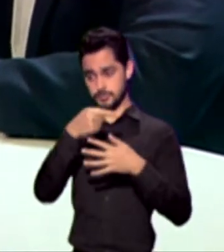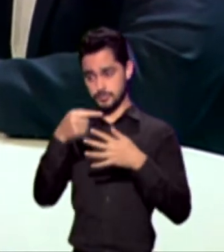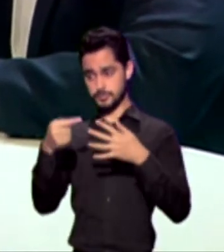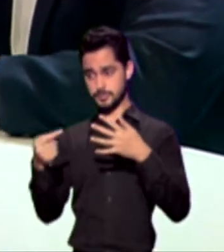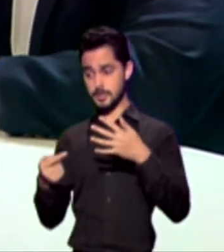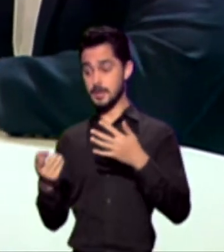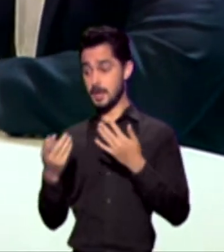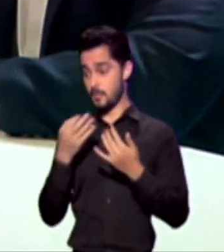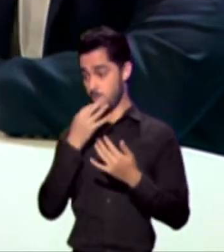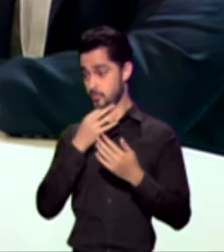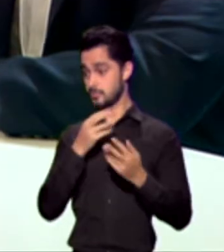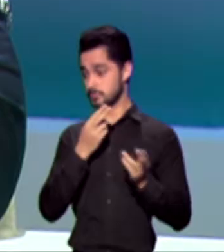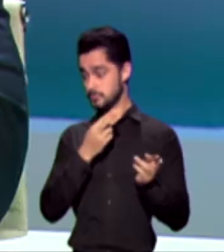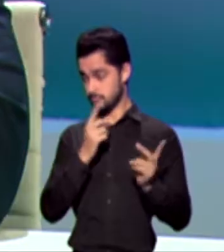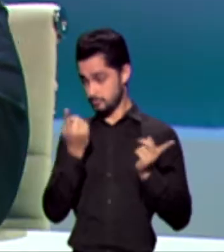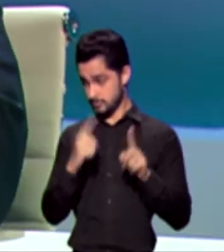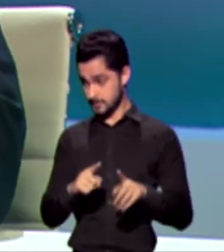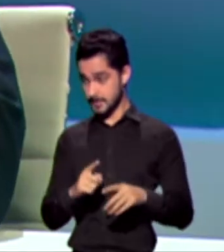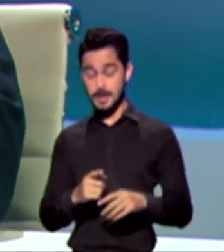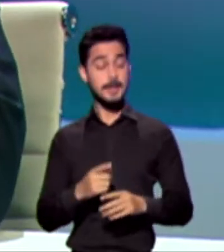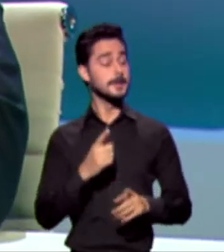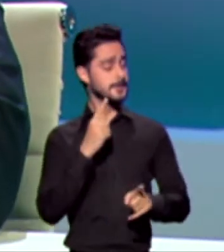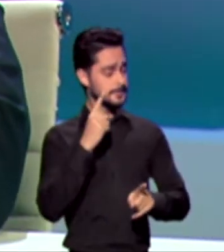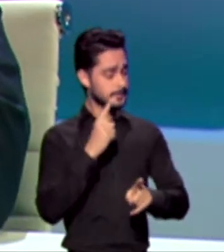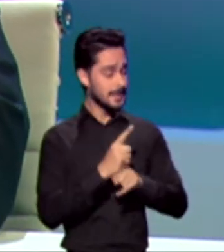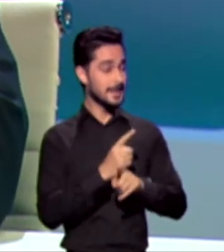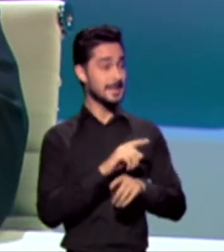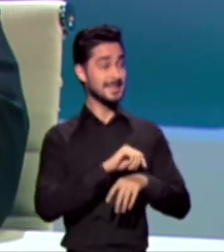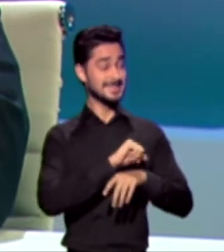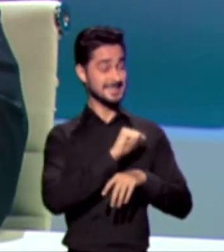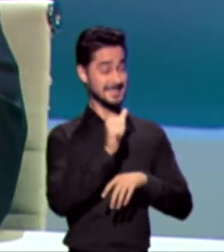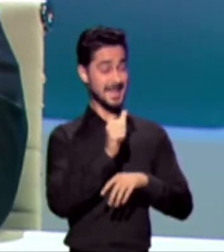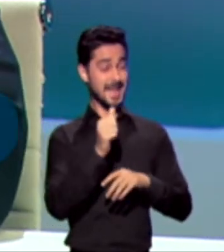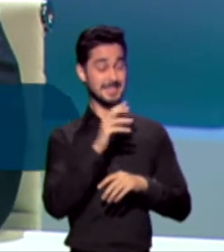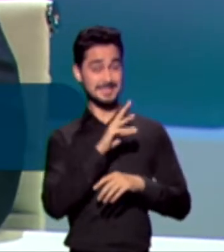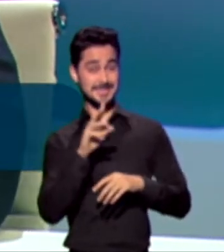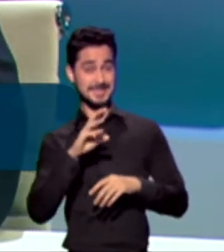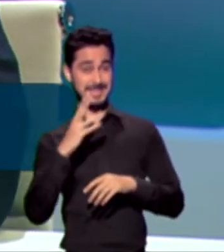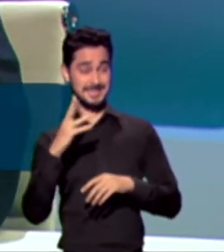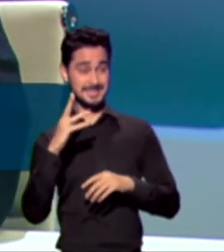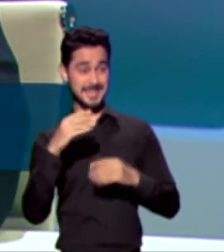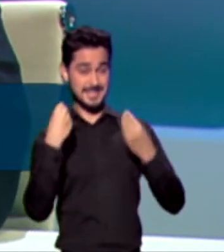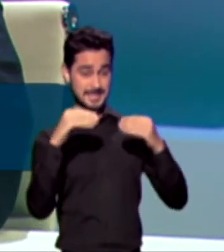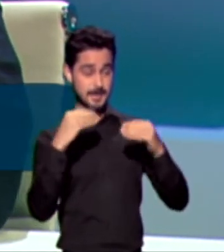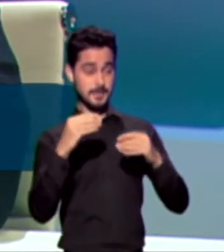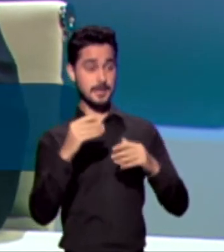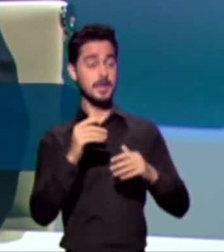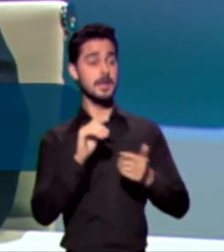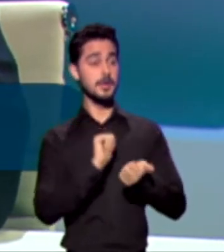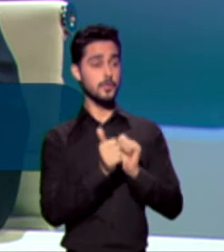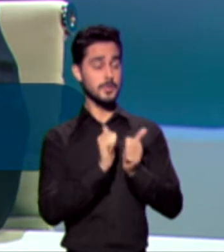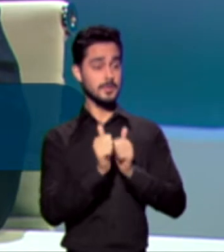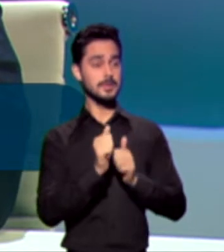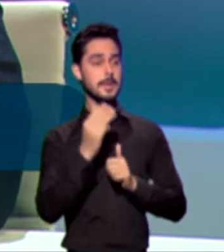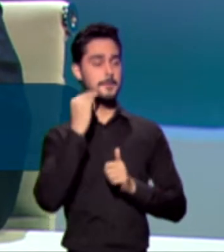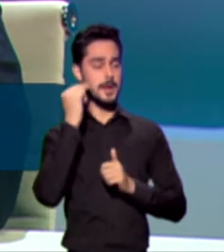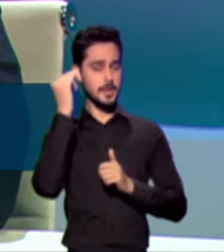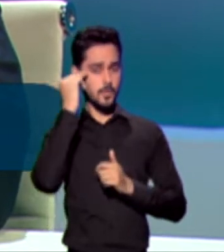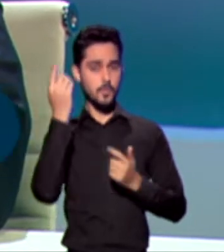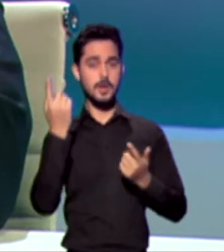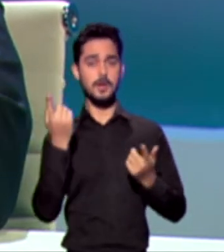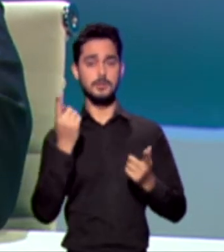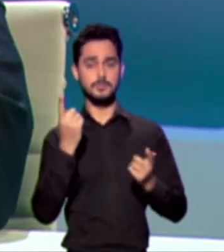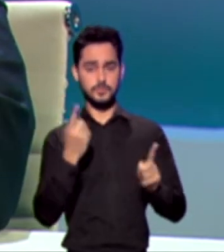para ejecutarlos. Eso es así. Mira, del 10 al 16 de abril se celebrará el Festival Deportivo de la LAI en la ciudad de Mayagüez, quien